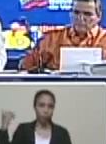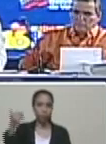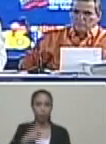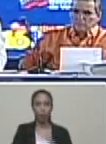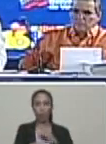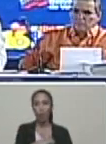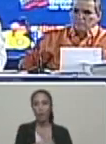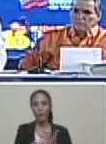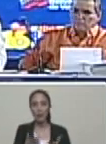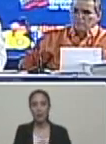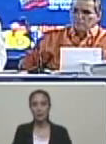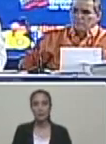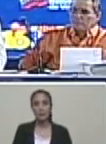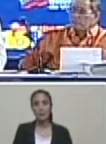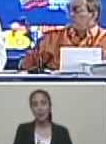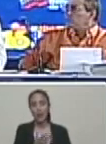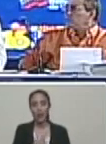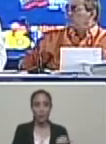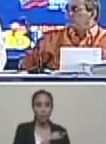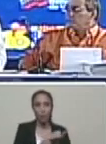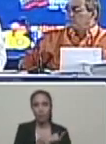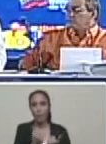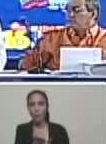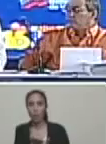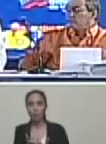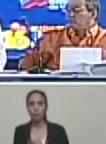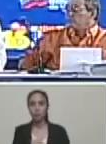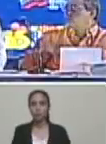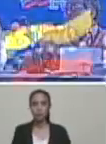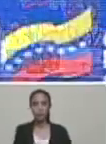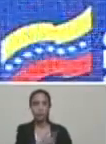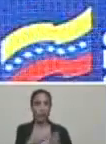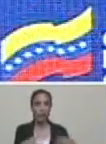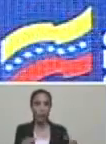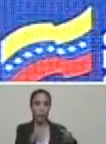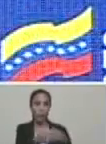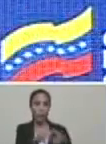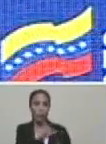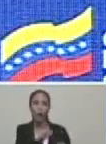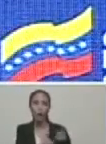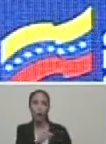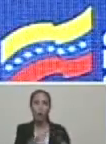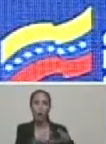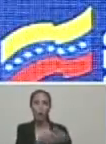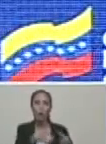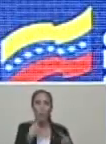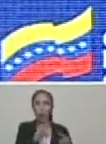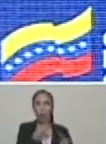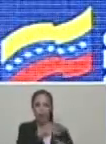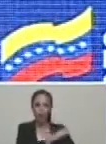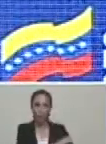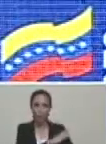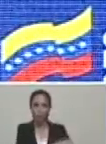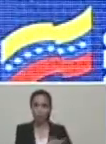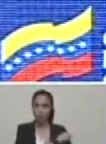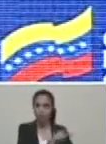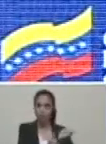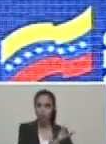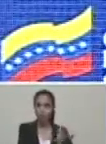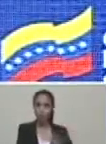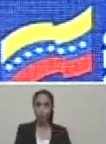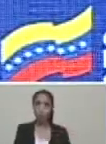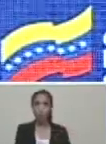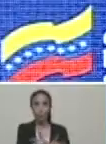en apoyar a un grupo de partidos políticos y dirigentes de la oposición que los ha llevado